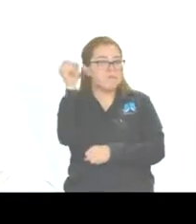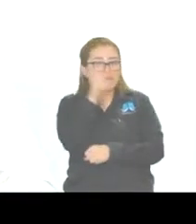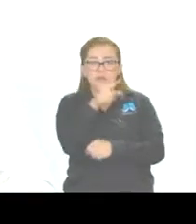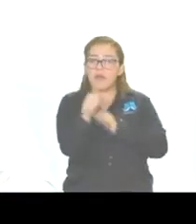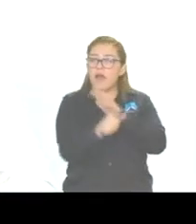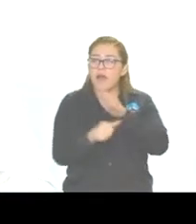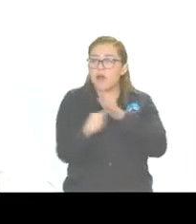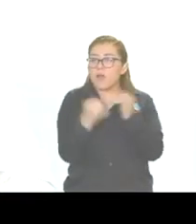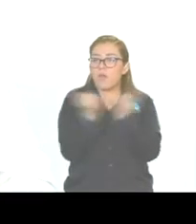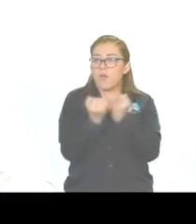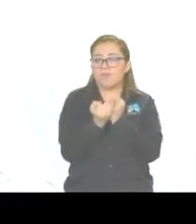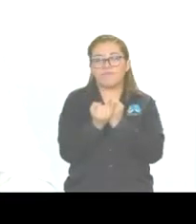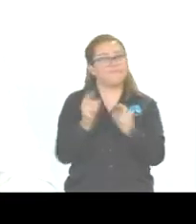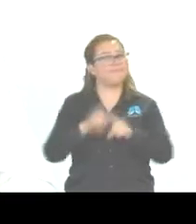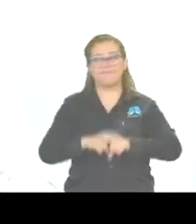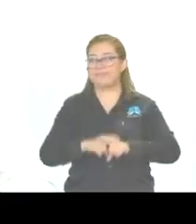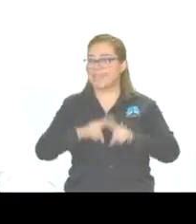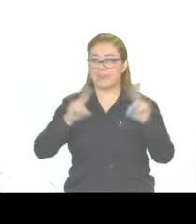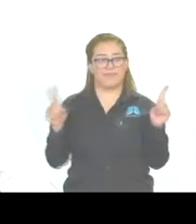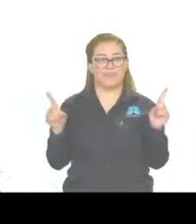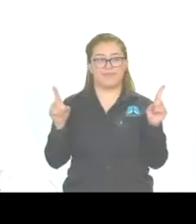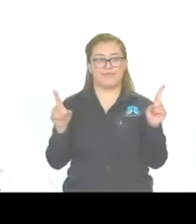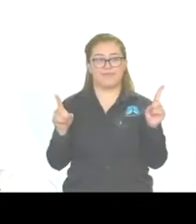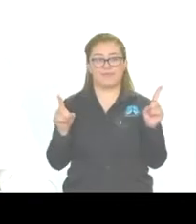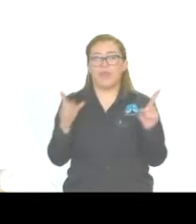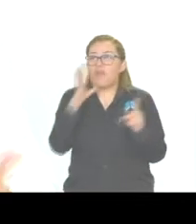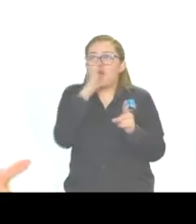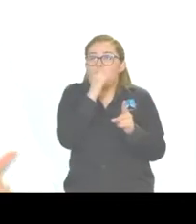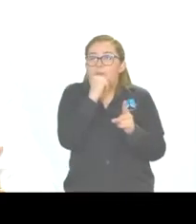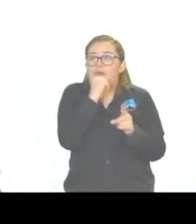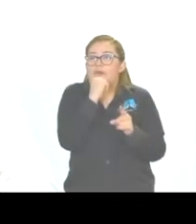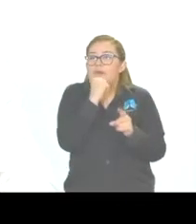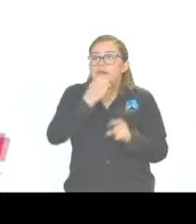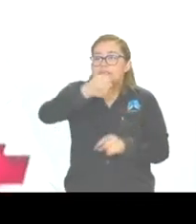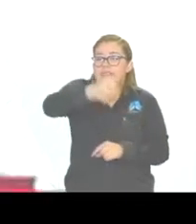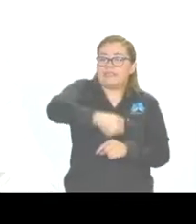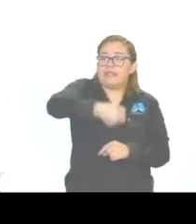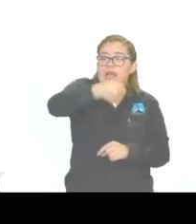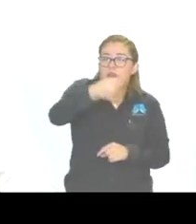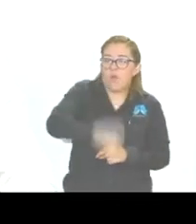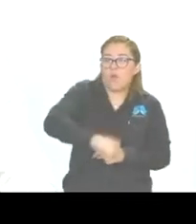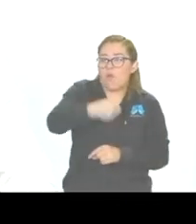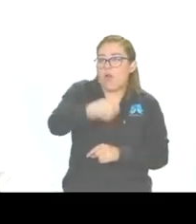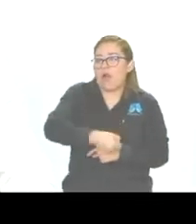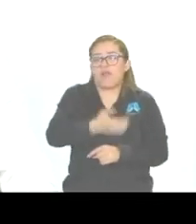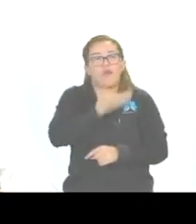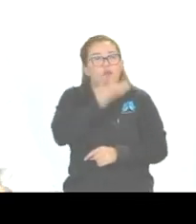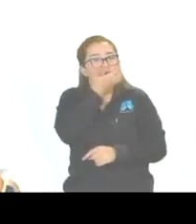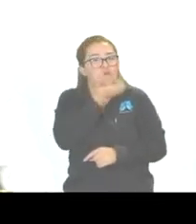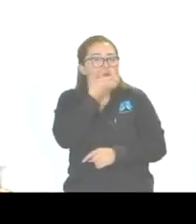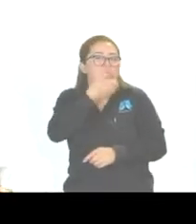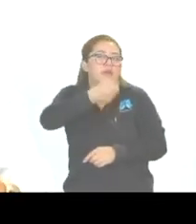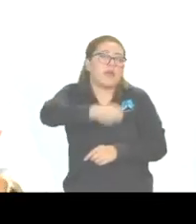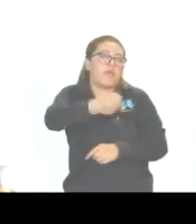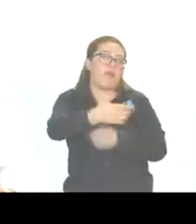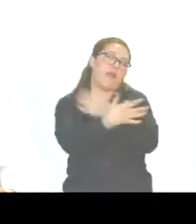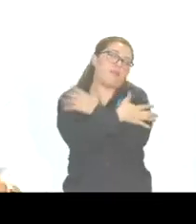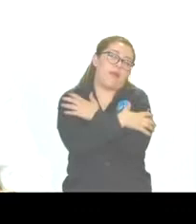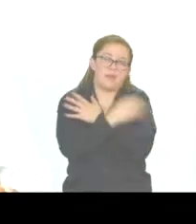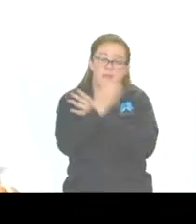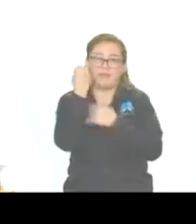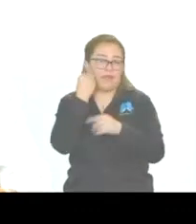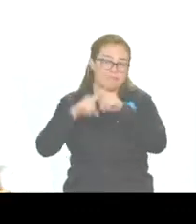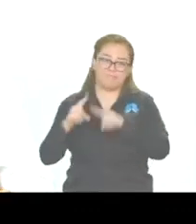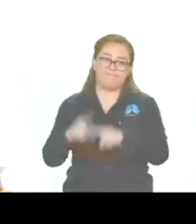ser normal, ya no podremos saludar de la manera que acostumbrábamos antes, tendremos